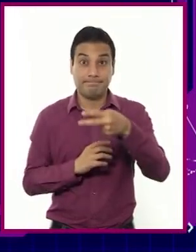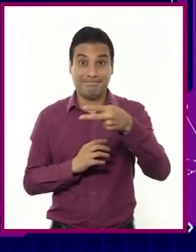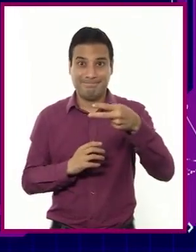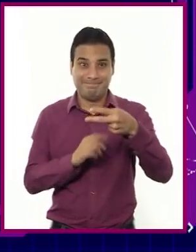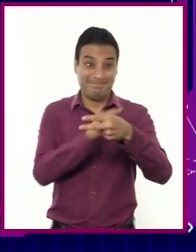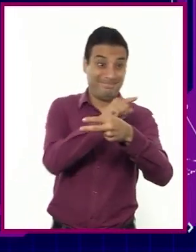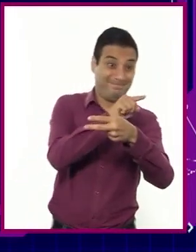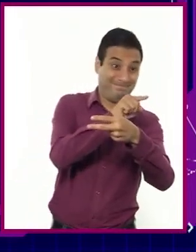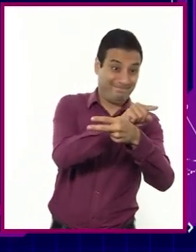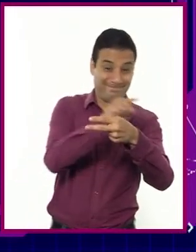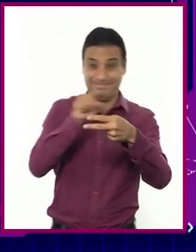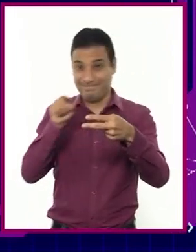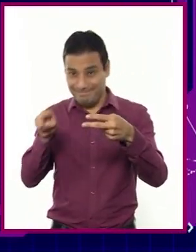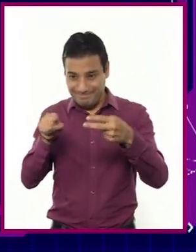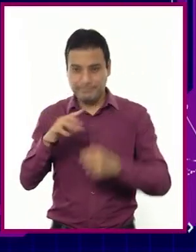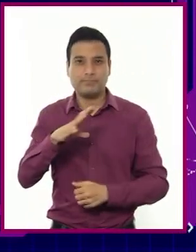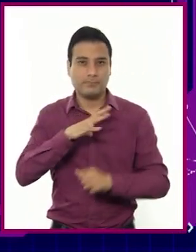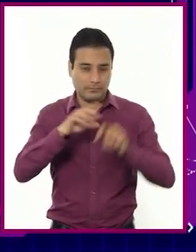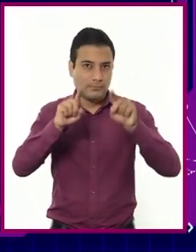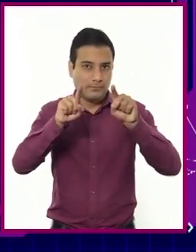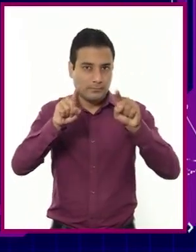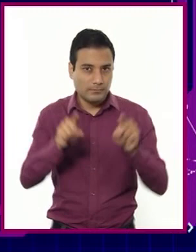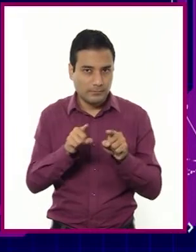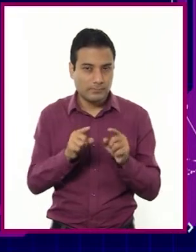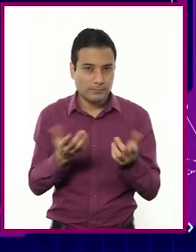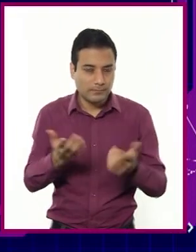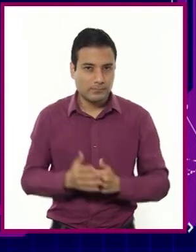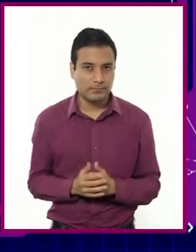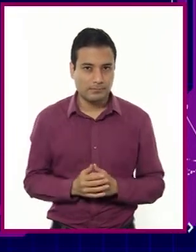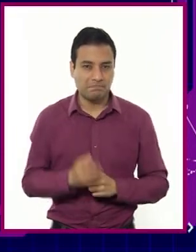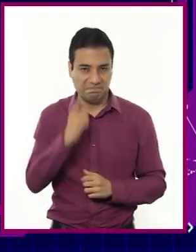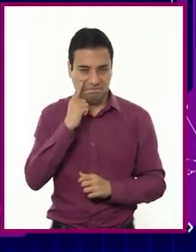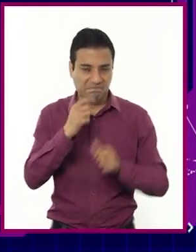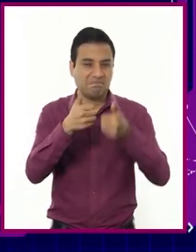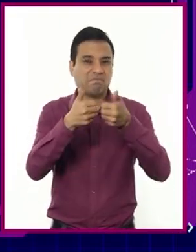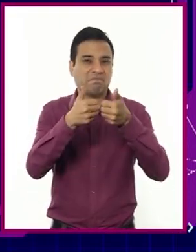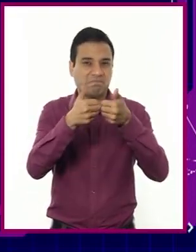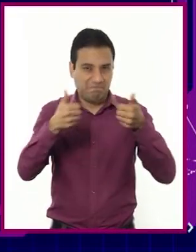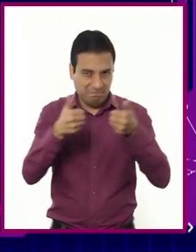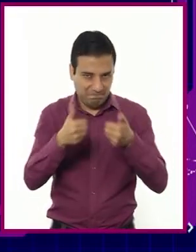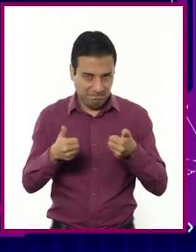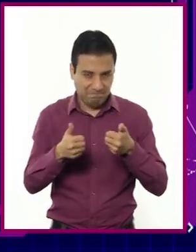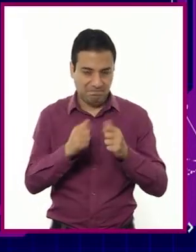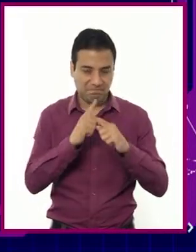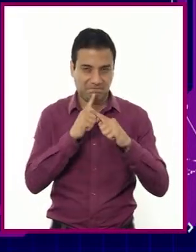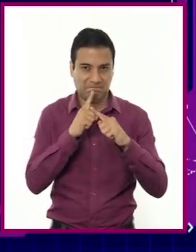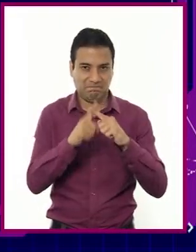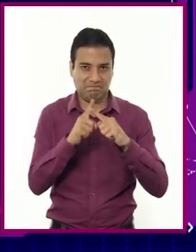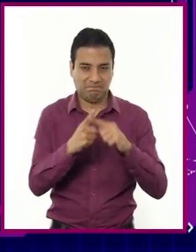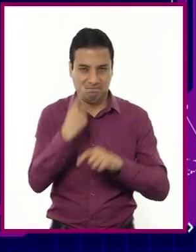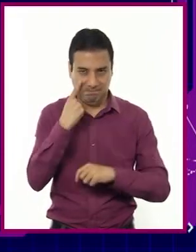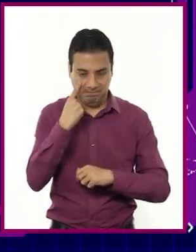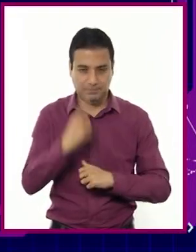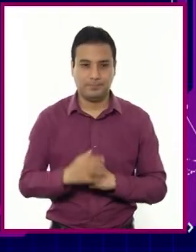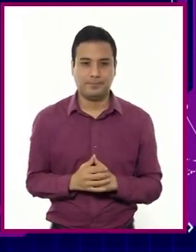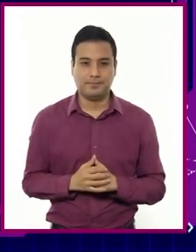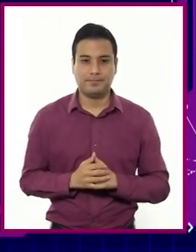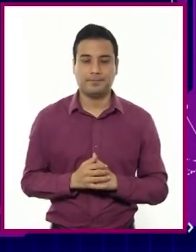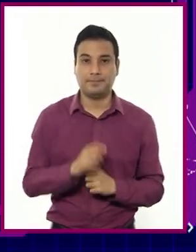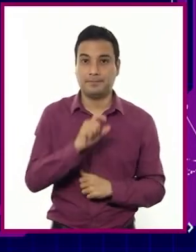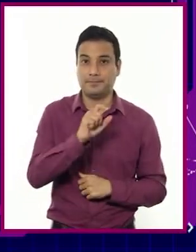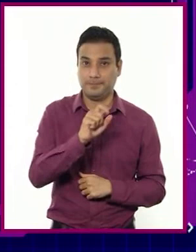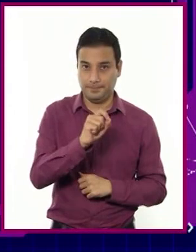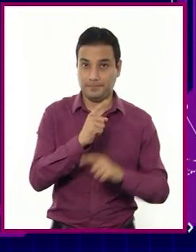ecuación. Por lo tanto, aplicamos la propiedad distributiva en ambos miembros. Por un lado, 20